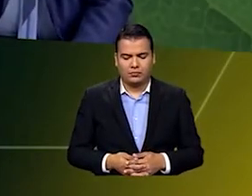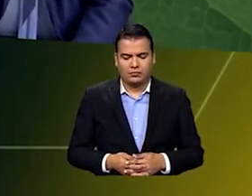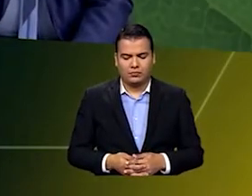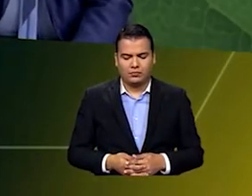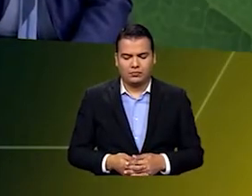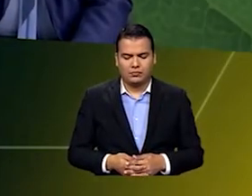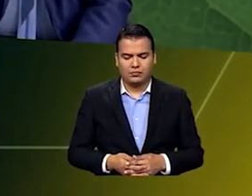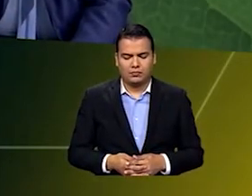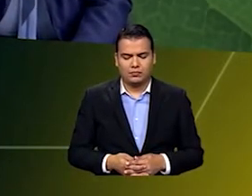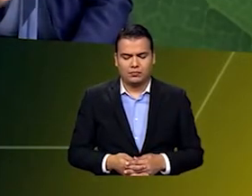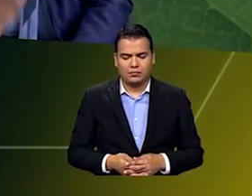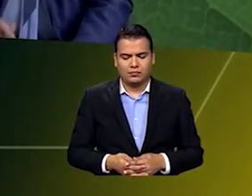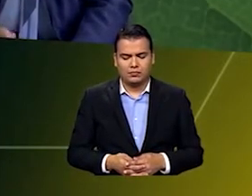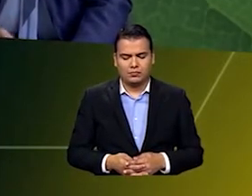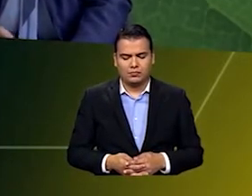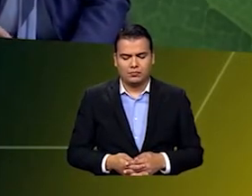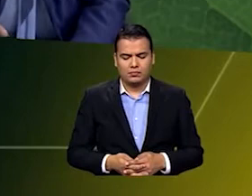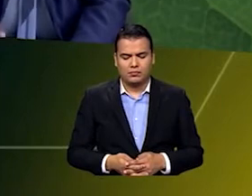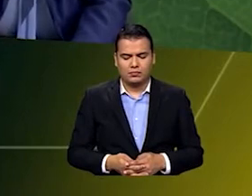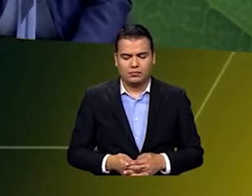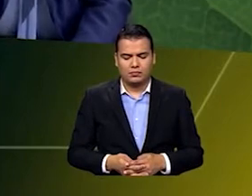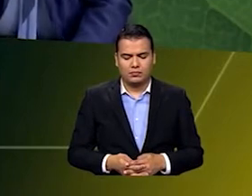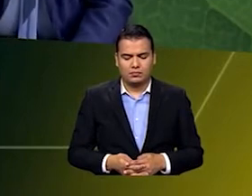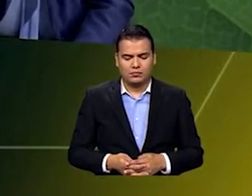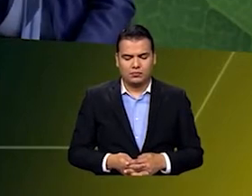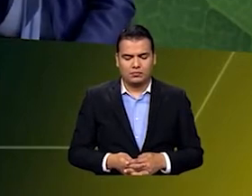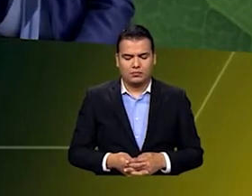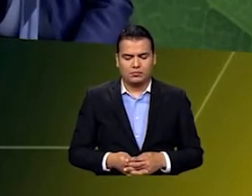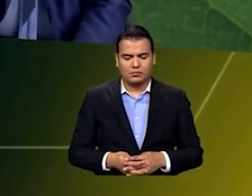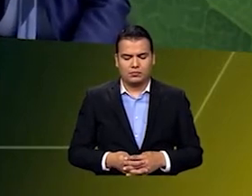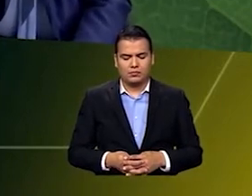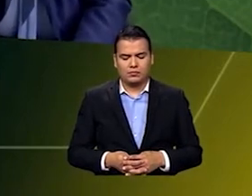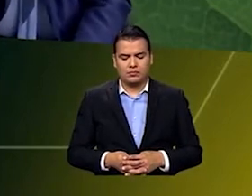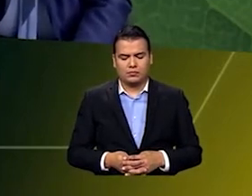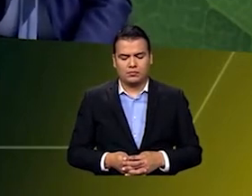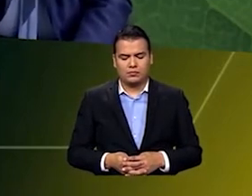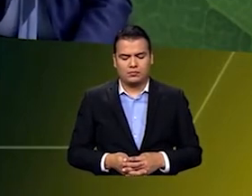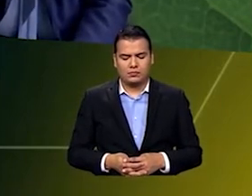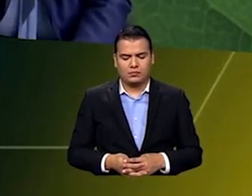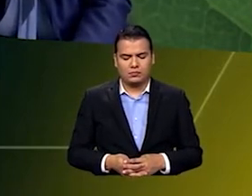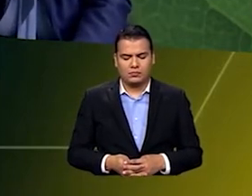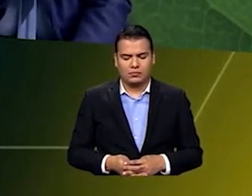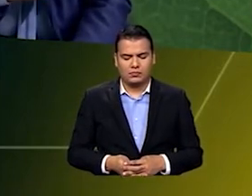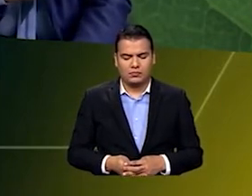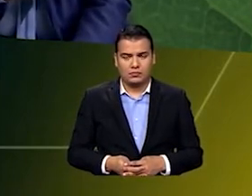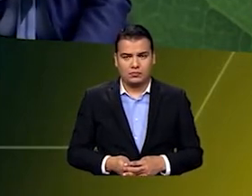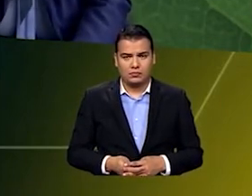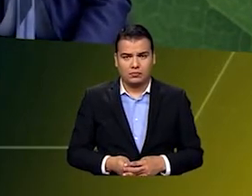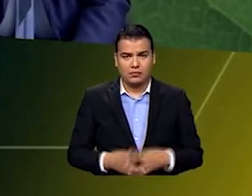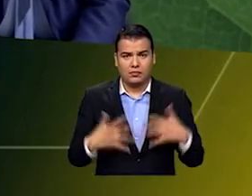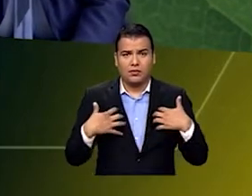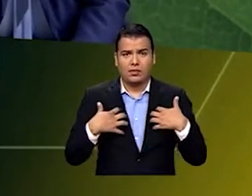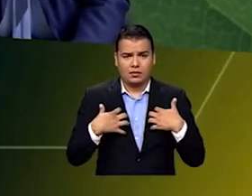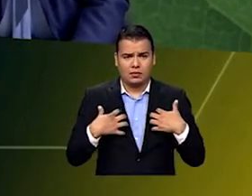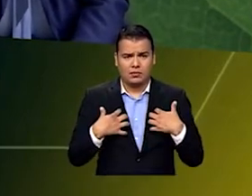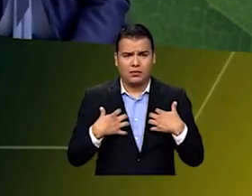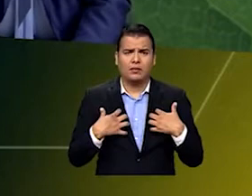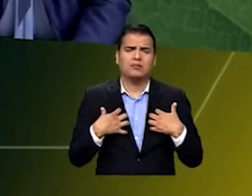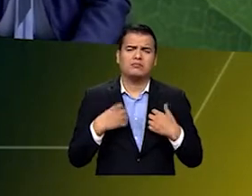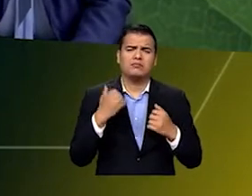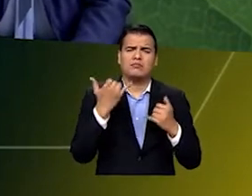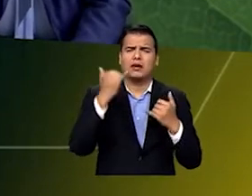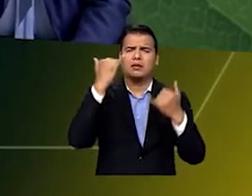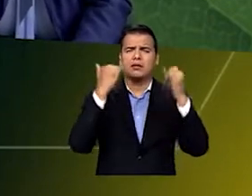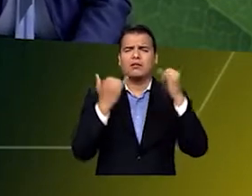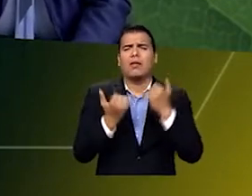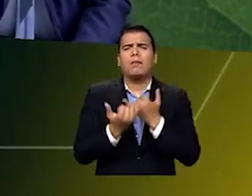especies, hablándolo en flora y fauna, pero si vamos a la fauna, uno podría reconocer algunas